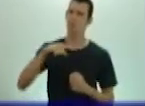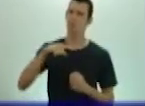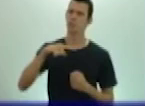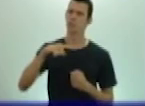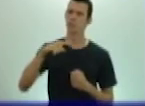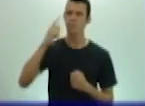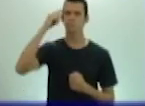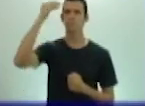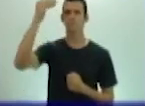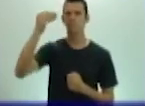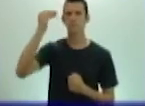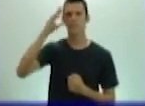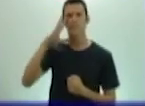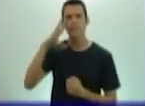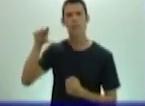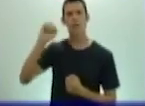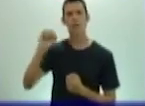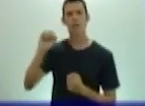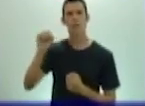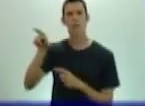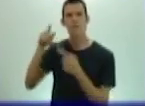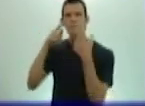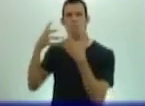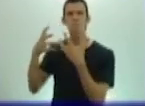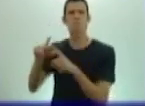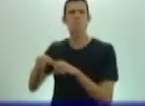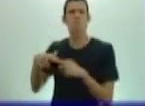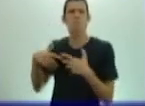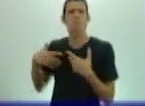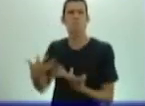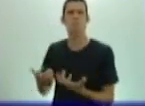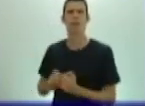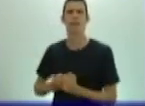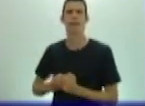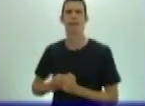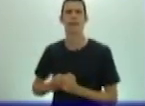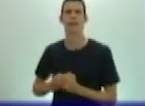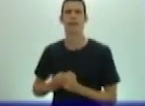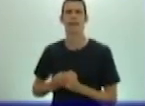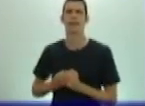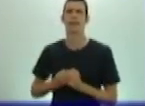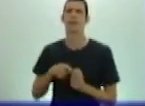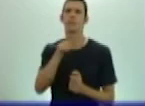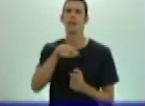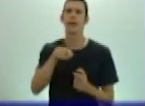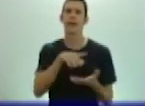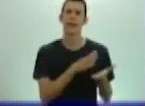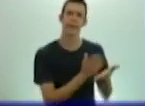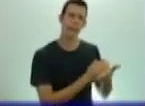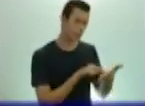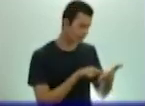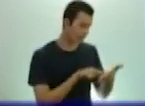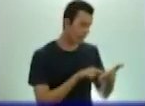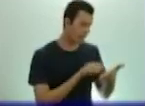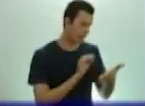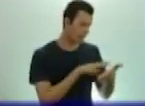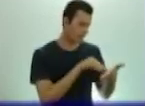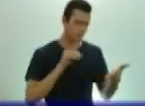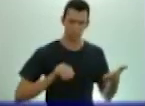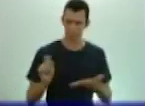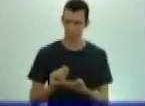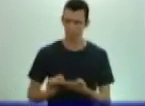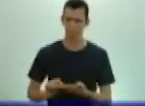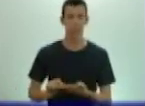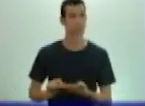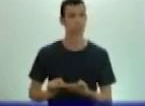elementos. Cuando digo valorar, queridos estudiantes, es que asuman un criterio, no solo transcriban lo que está en el libro de texto, sino que ustedes, a partir de